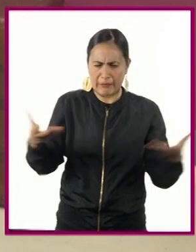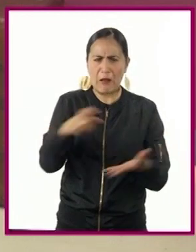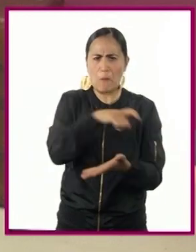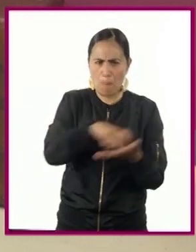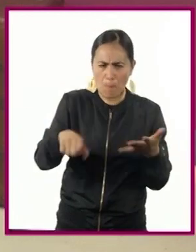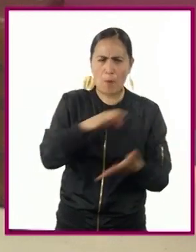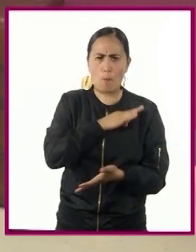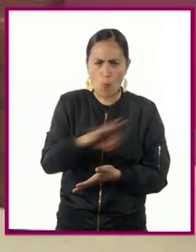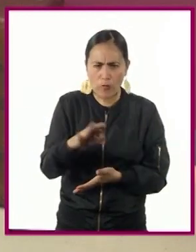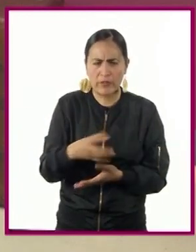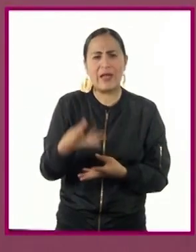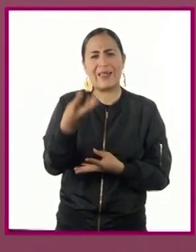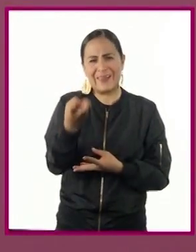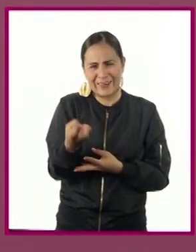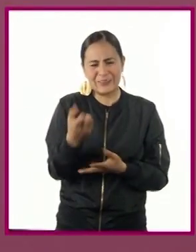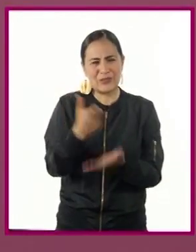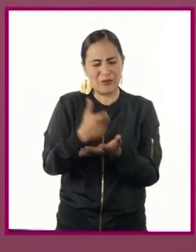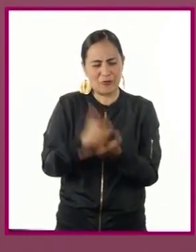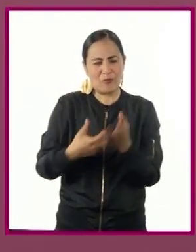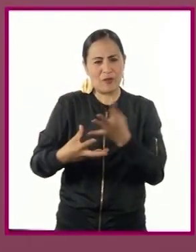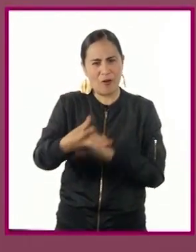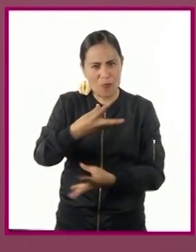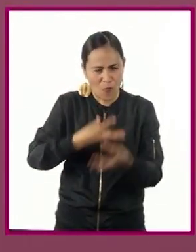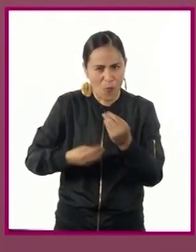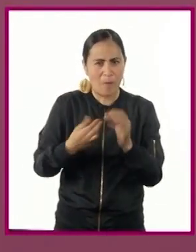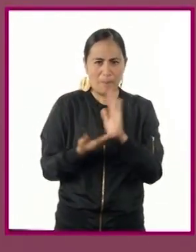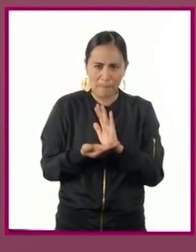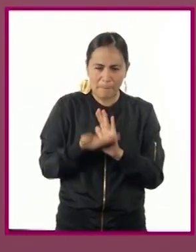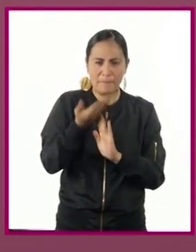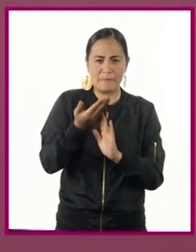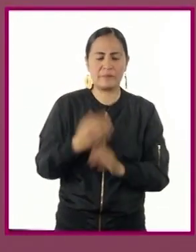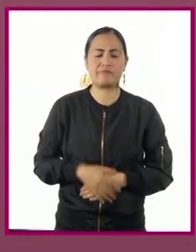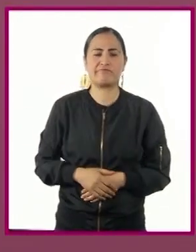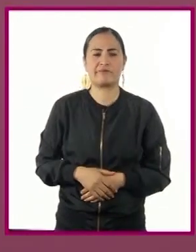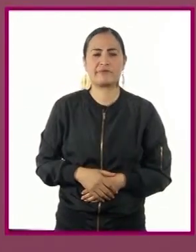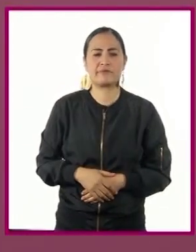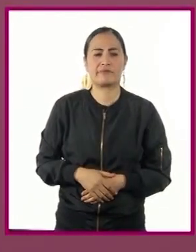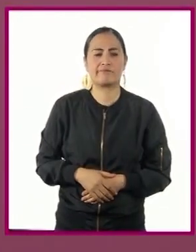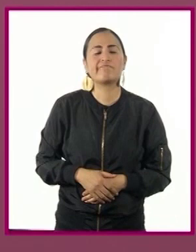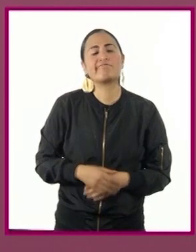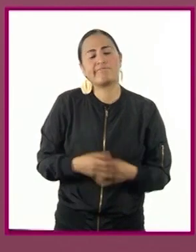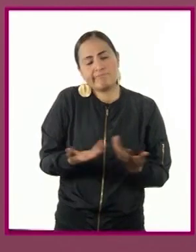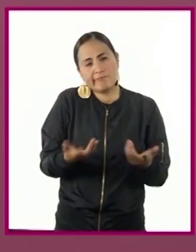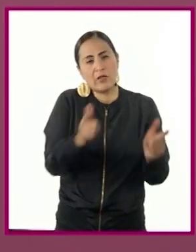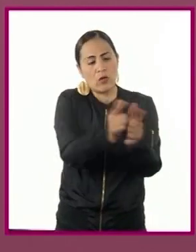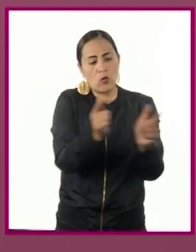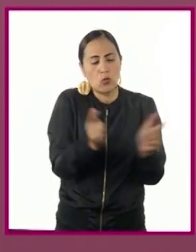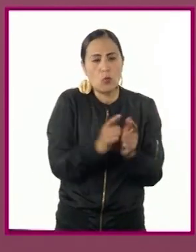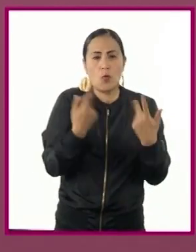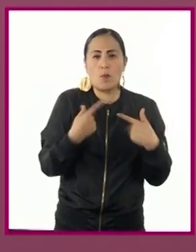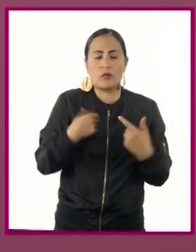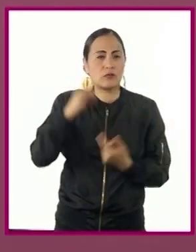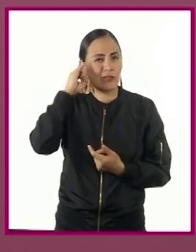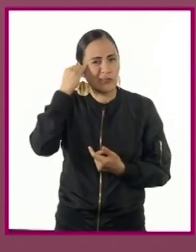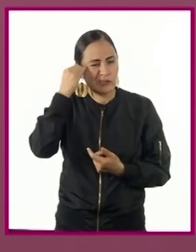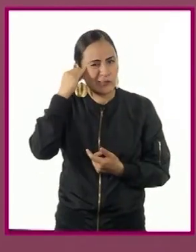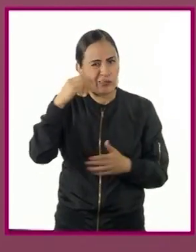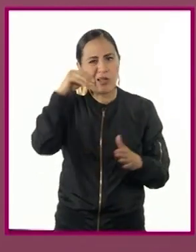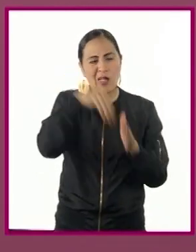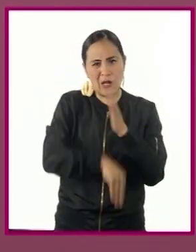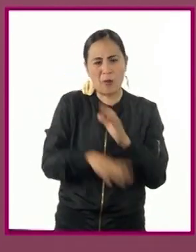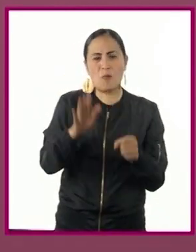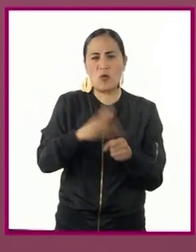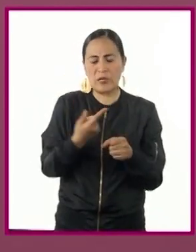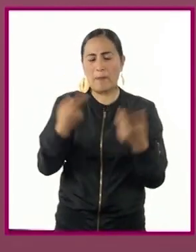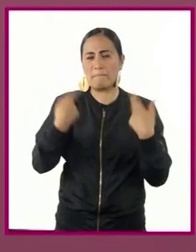la economía. Si bien es cierto que los indígenas resultaron perjudicados, esto se debió al abuso de los